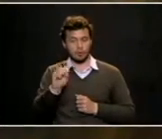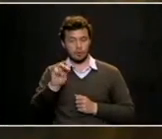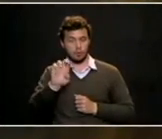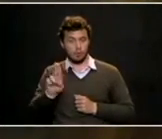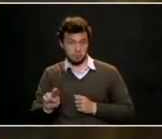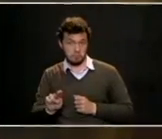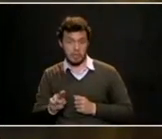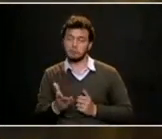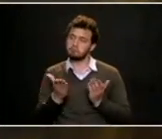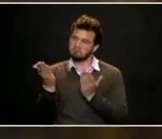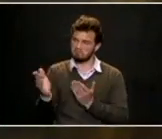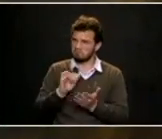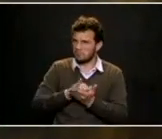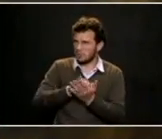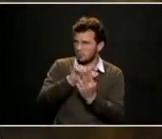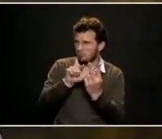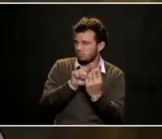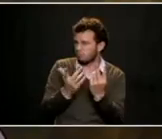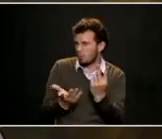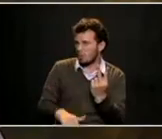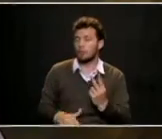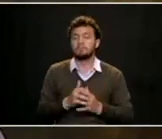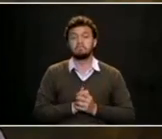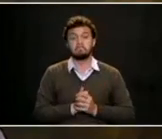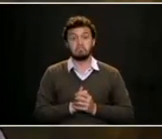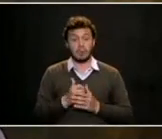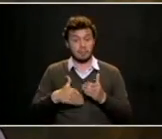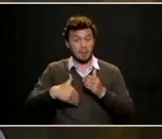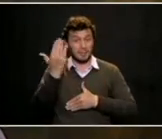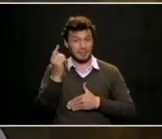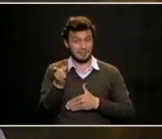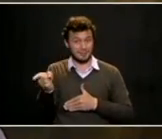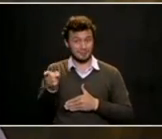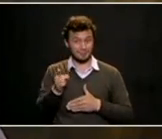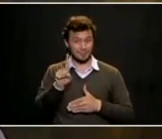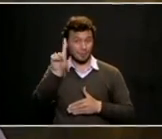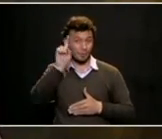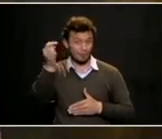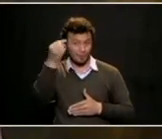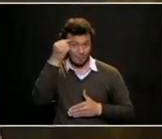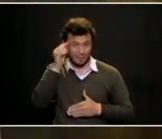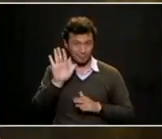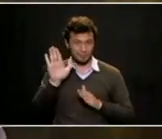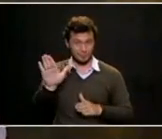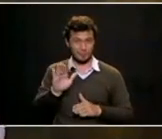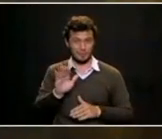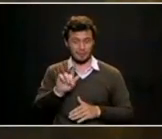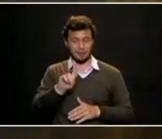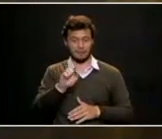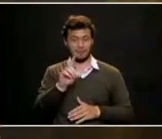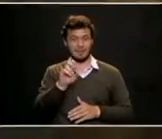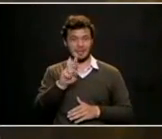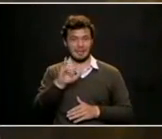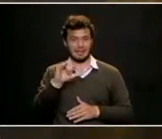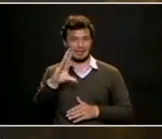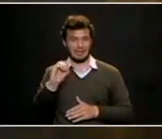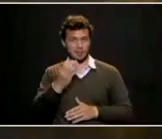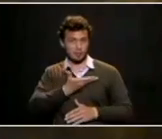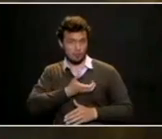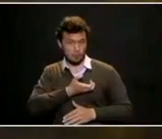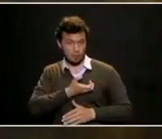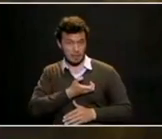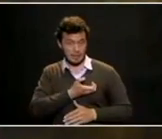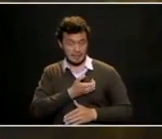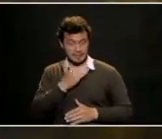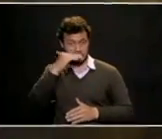De hecho, Sabia, cuando llegamos al gobierno de Federico, estaba perdiendo 20 mil millones cada mes. En este momento ya no pierde cada mes,